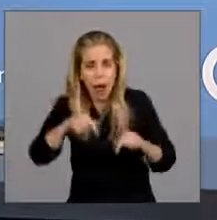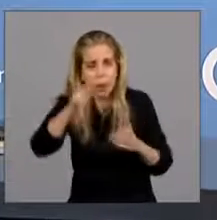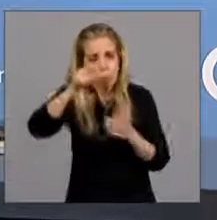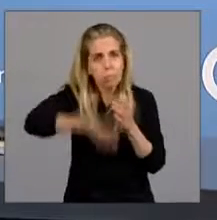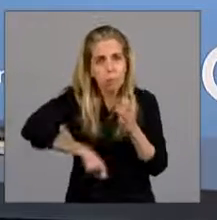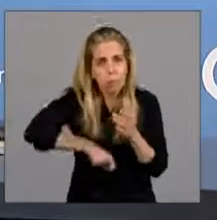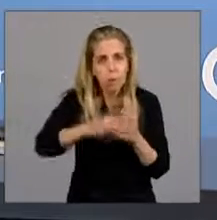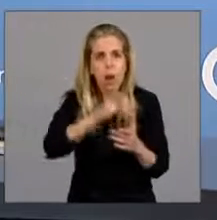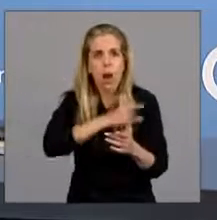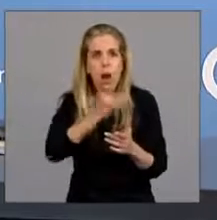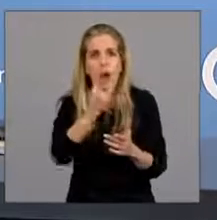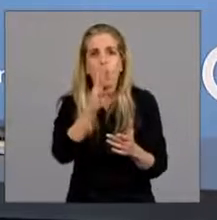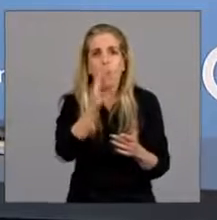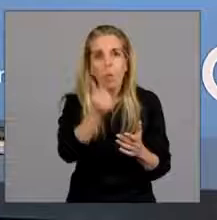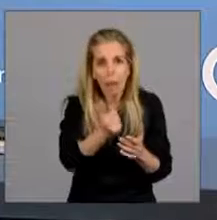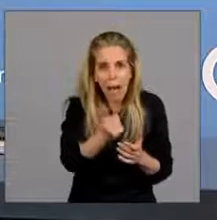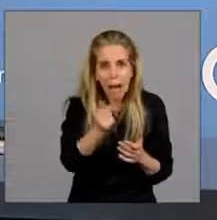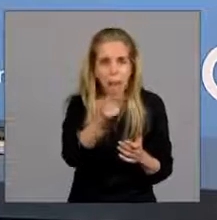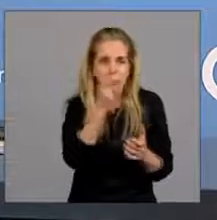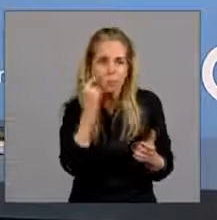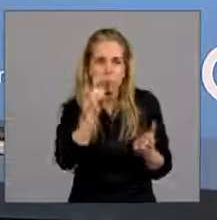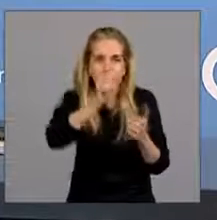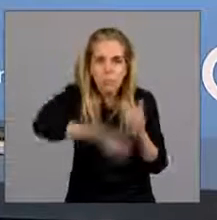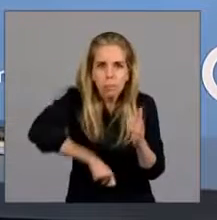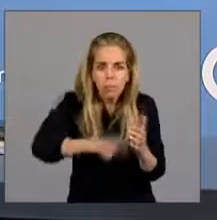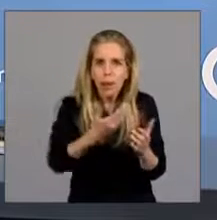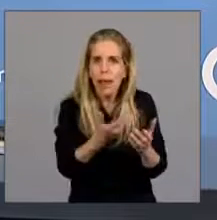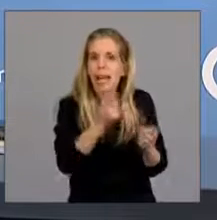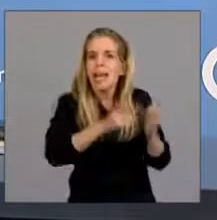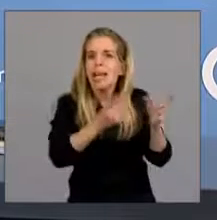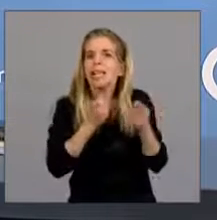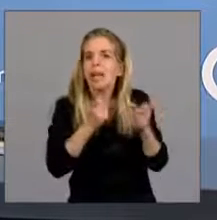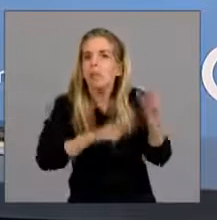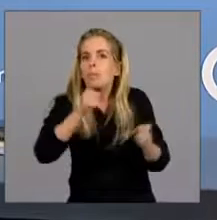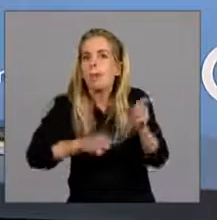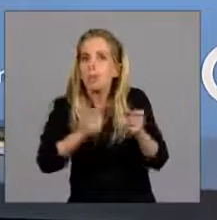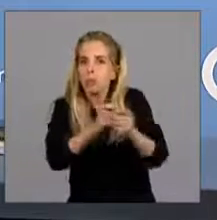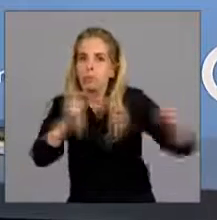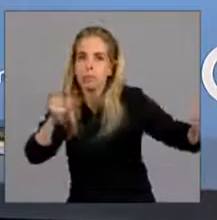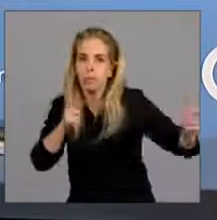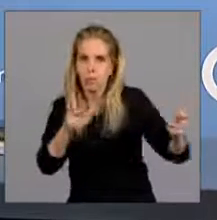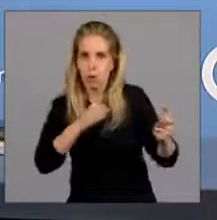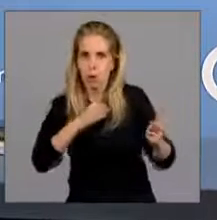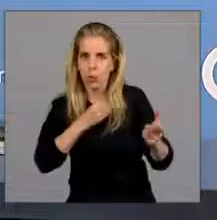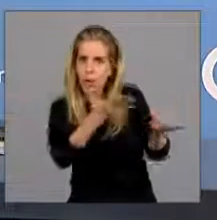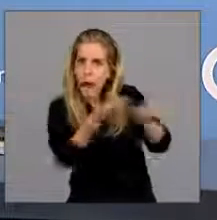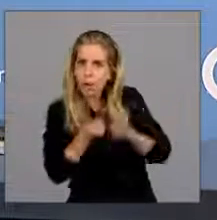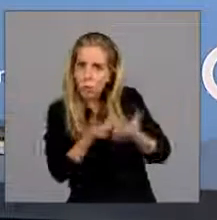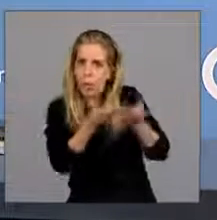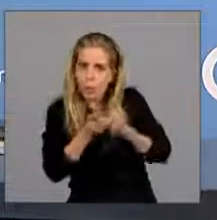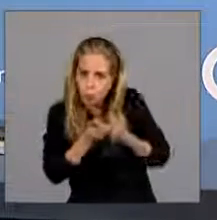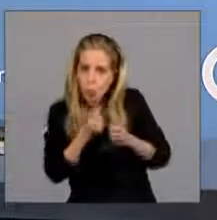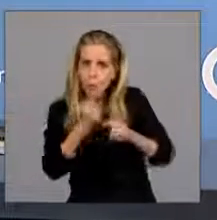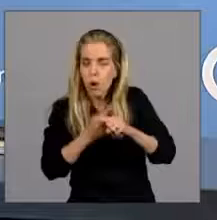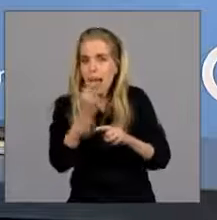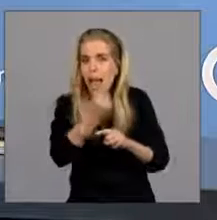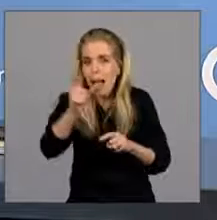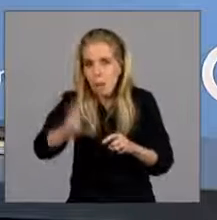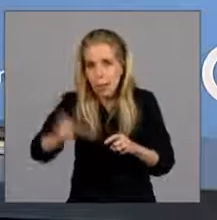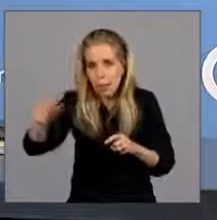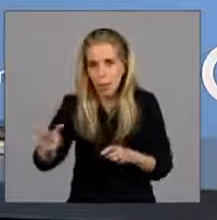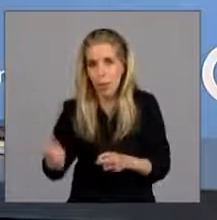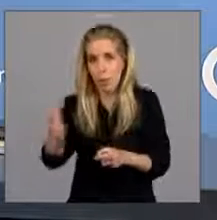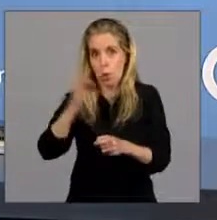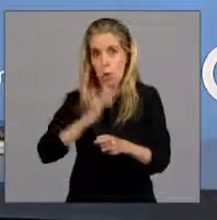con la UBA para poder tener más gente ayudándonos. O sea, por cada contagiado se le hace un estudio